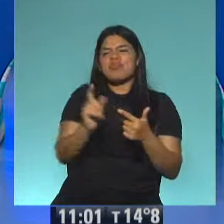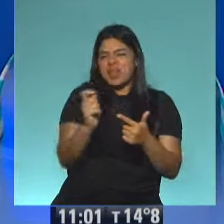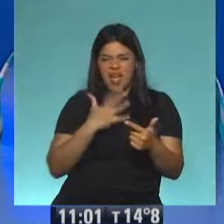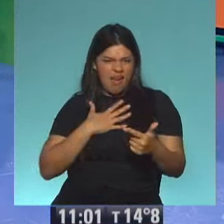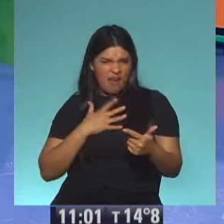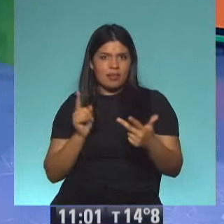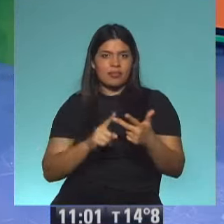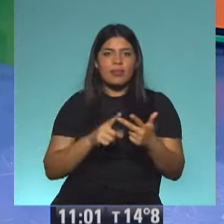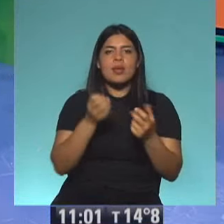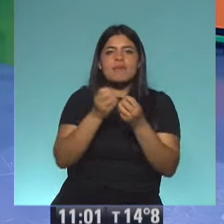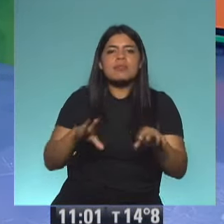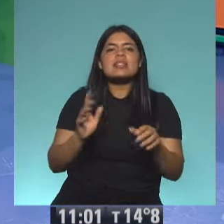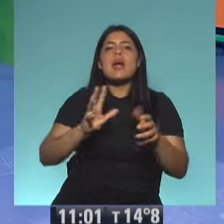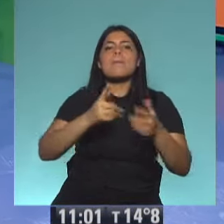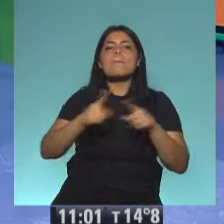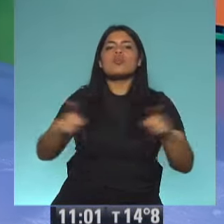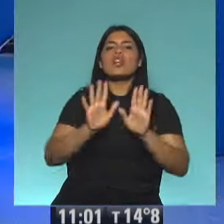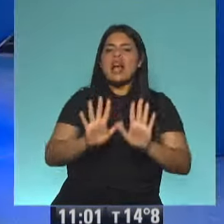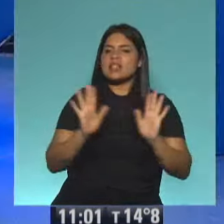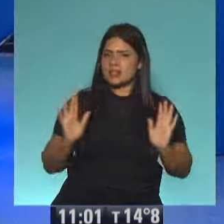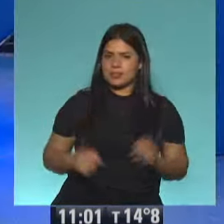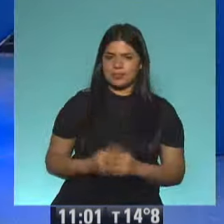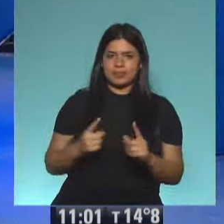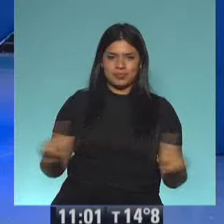con este ritmo. A ver, mirá. Sí.